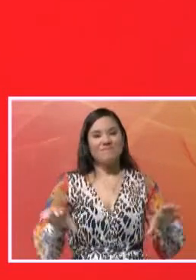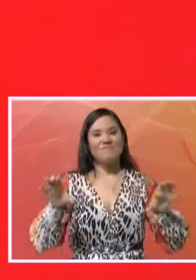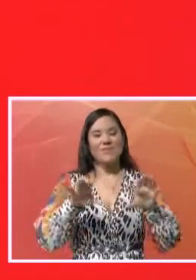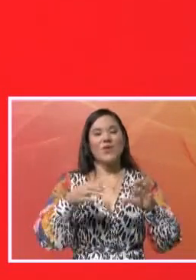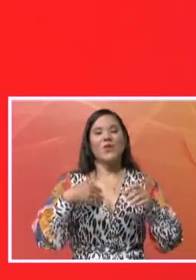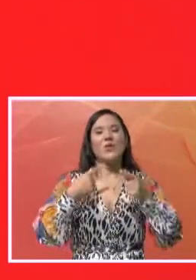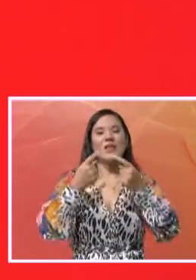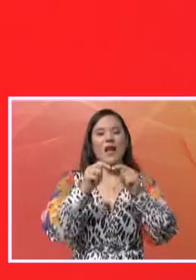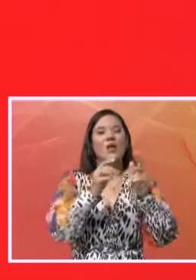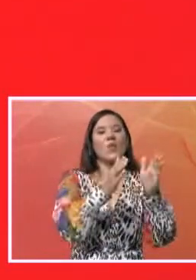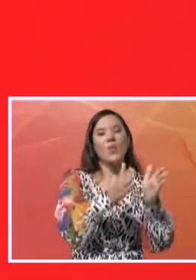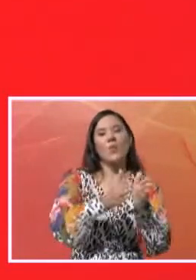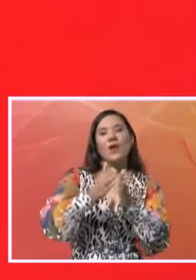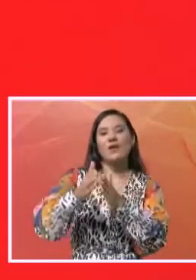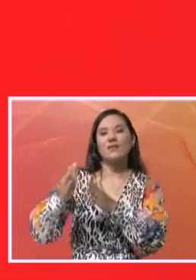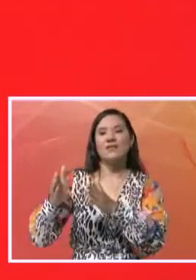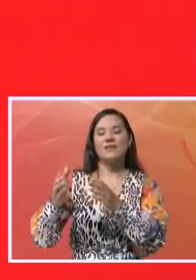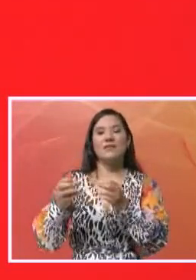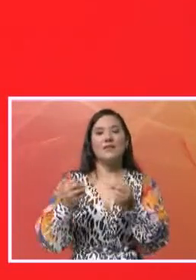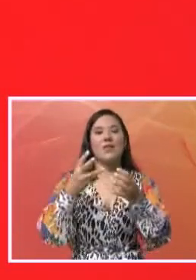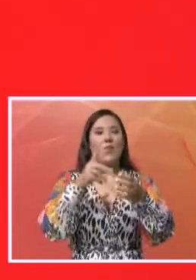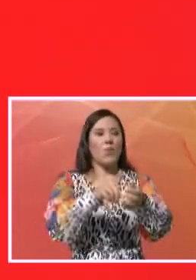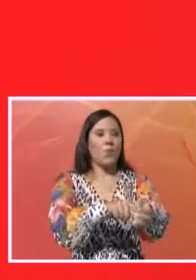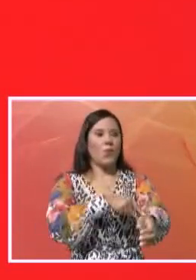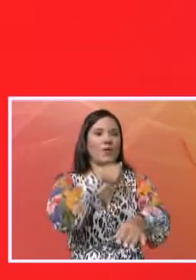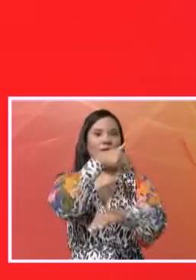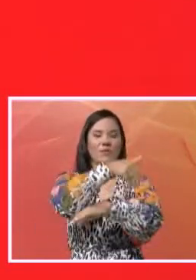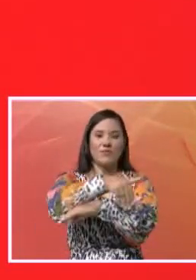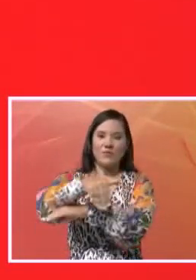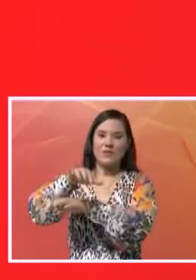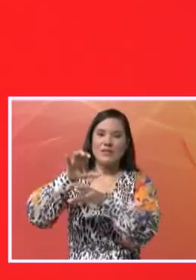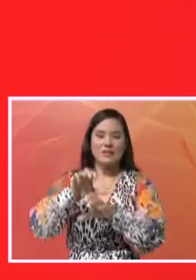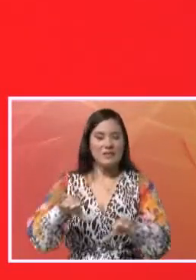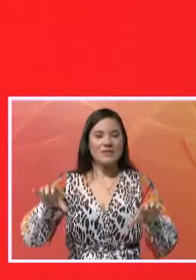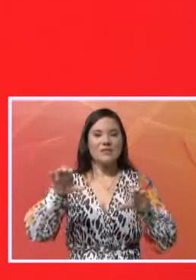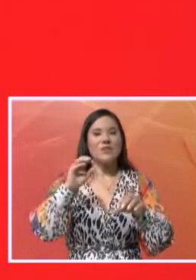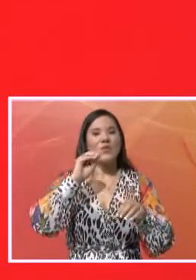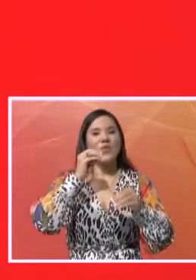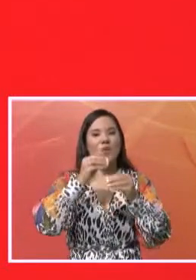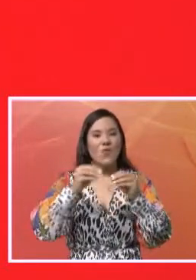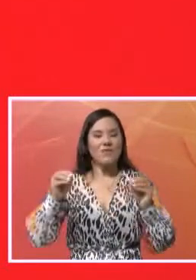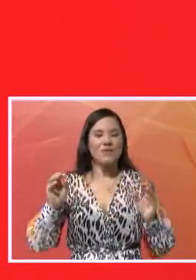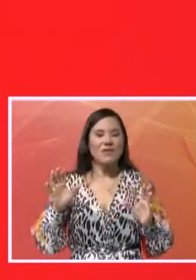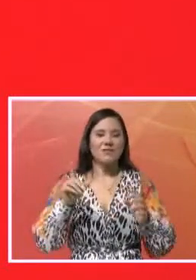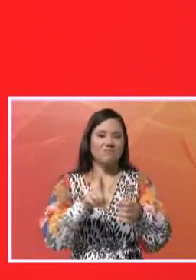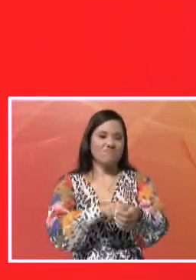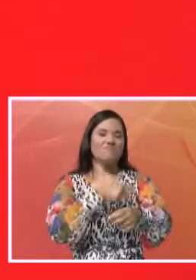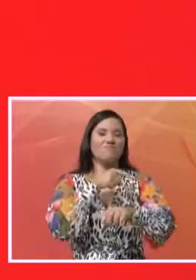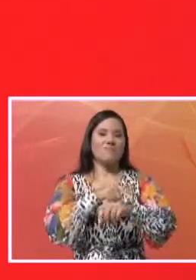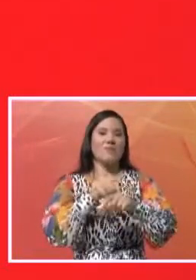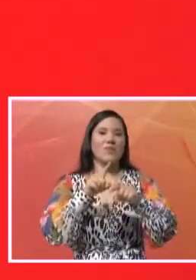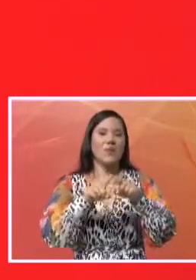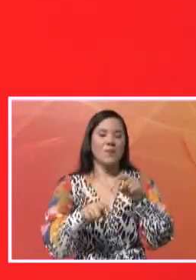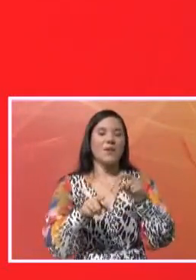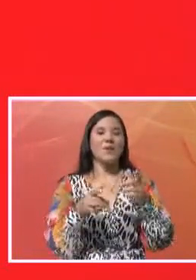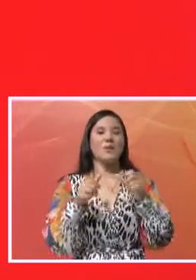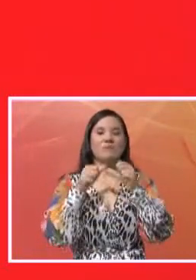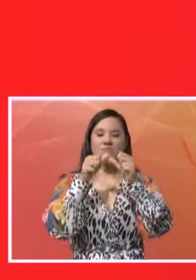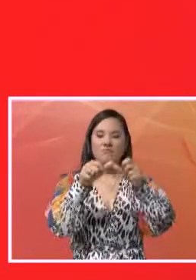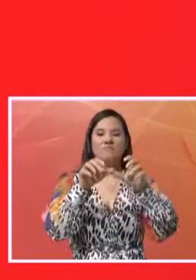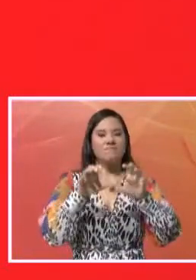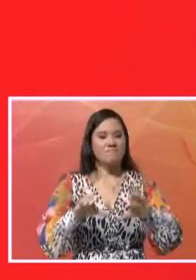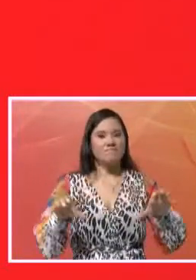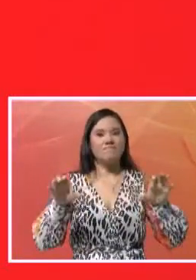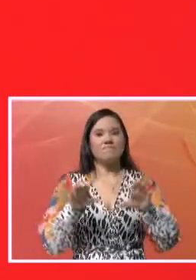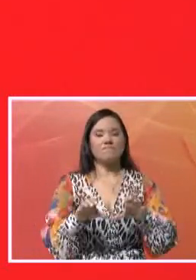organizarnos muchas veces trabajamos a altas horas de la noche en la oficina entendemos que es nuestro primer año todavía no hemos cumplido el primer año